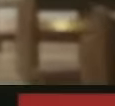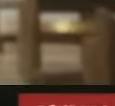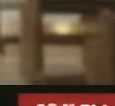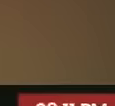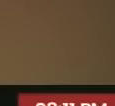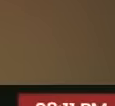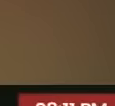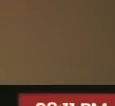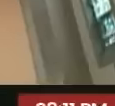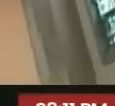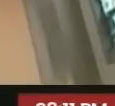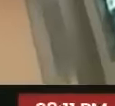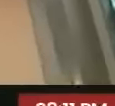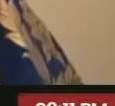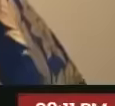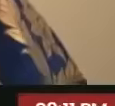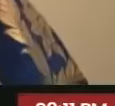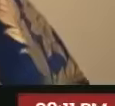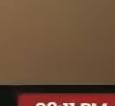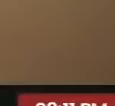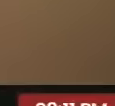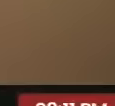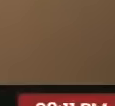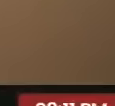recorrido. Acompáñenme.